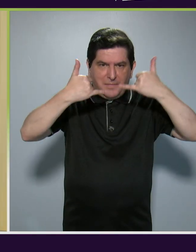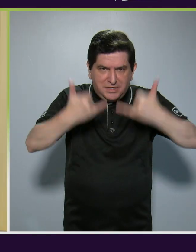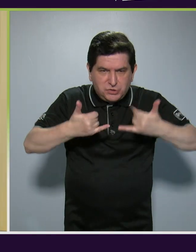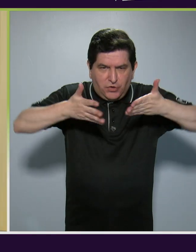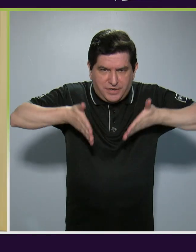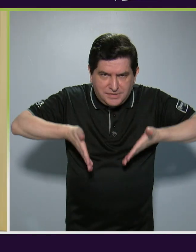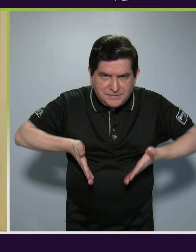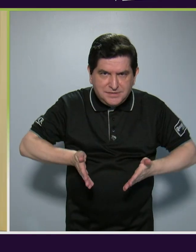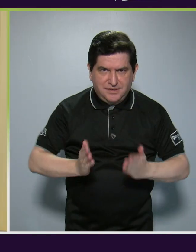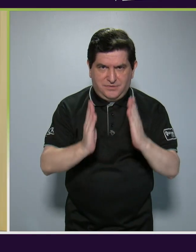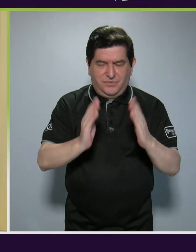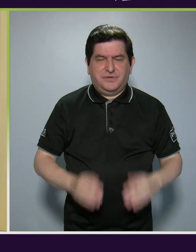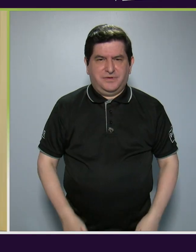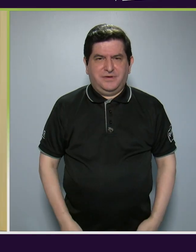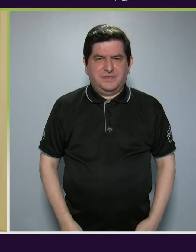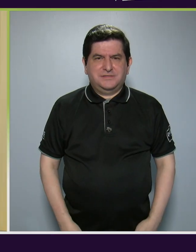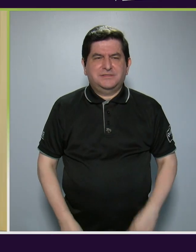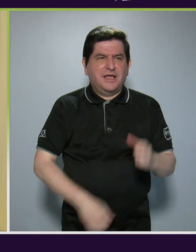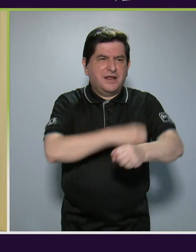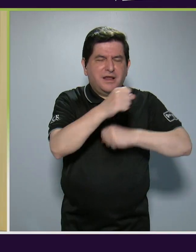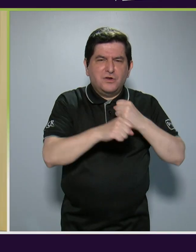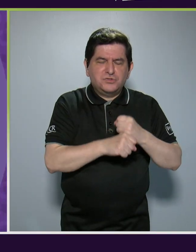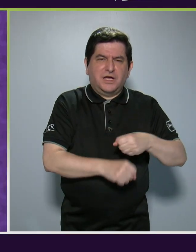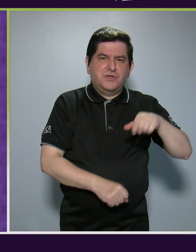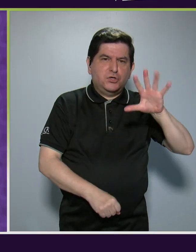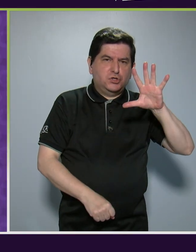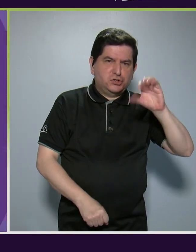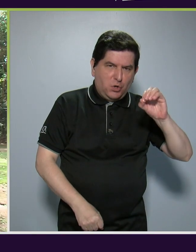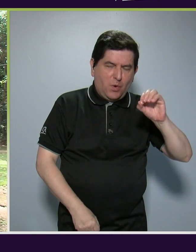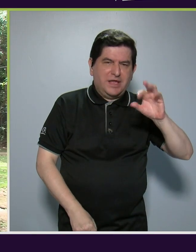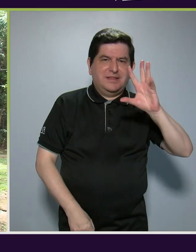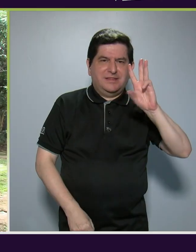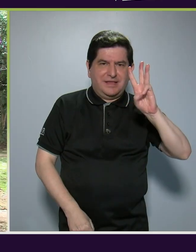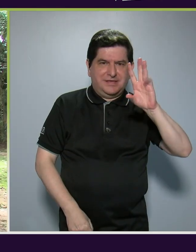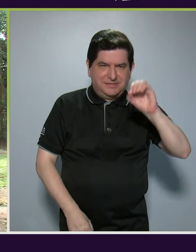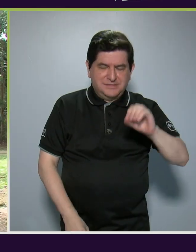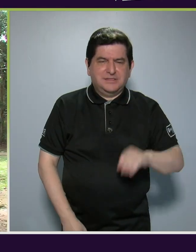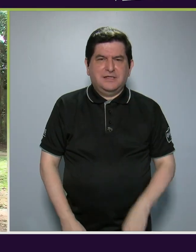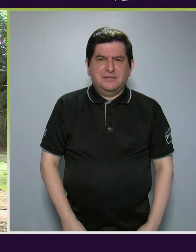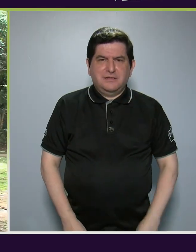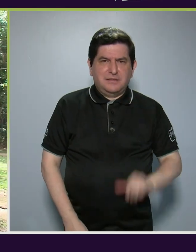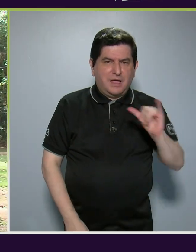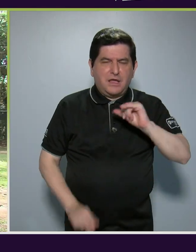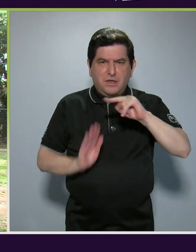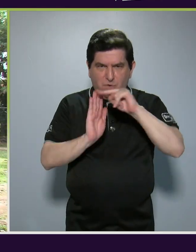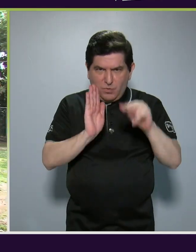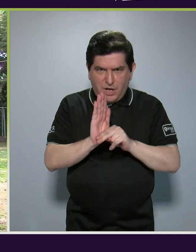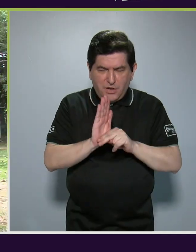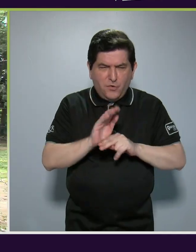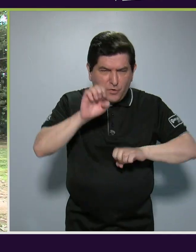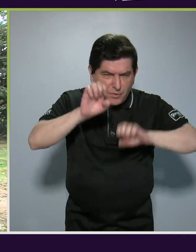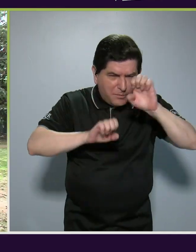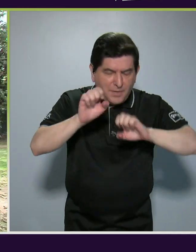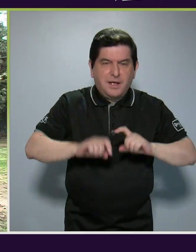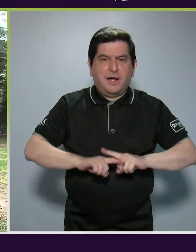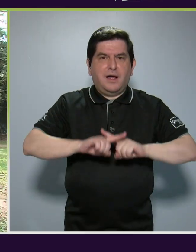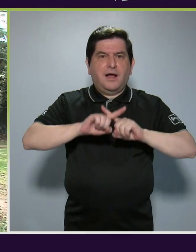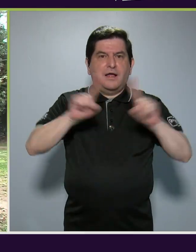naciendo, los que nacieron en el 50, los que nacieron en el 60, y los monitoreamos hoy con estos mismos parámetros, la radiografía va a ser muy